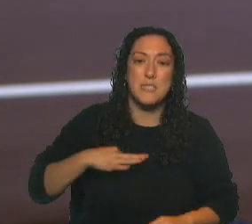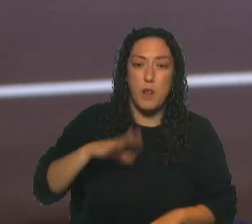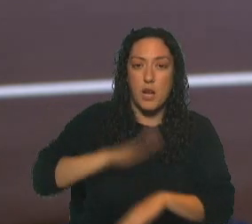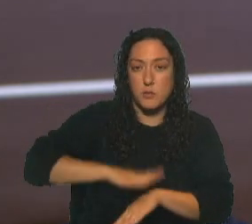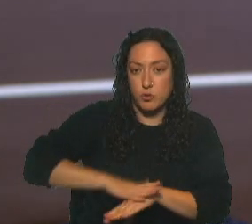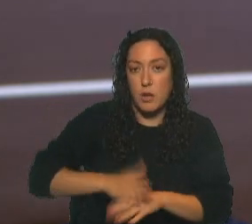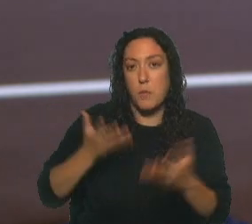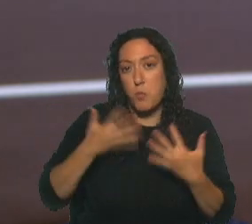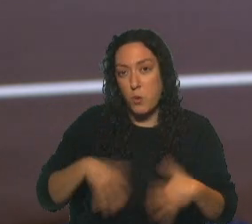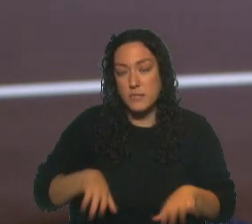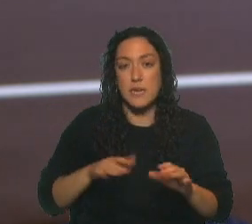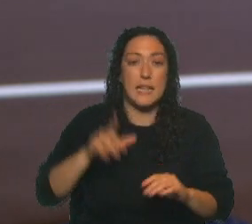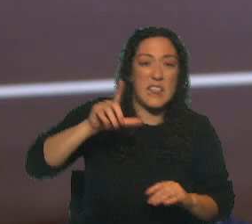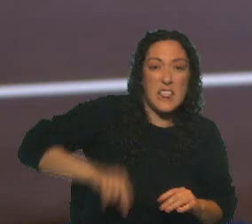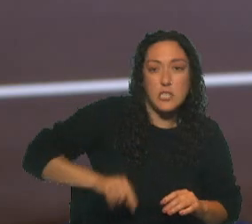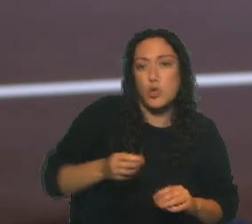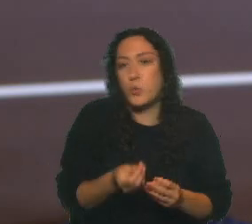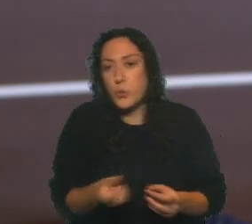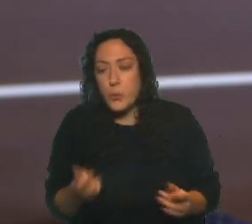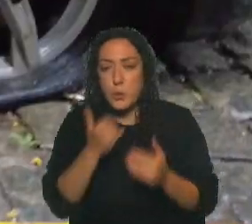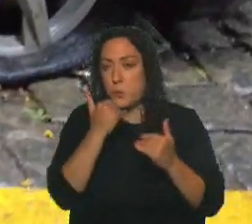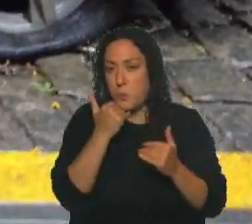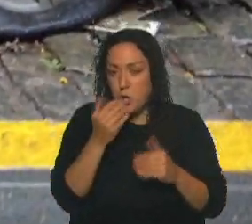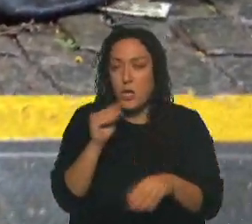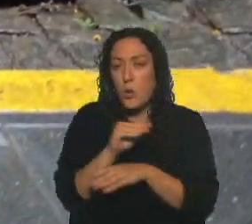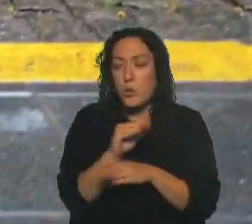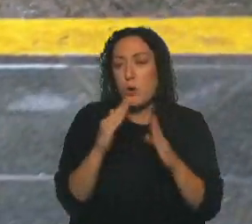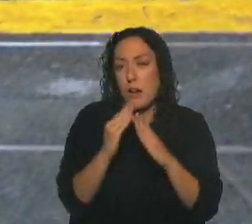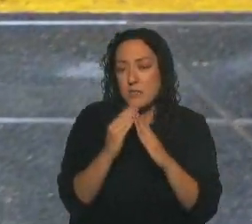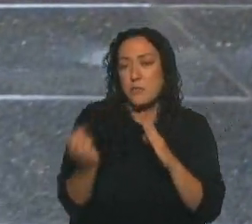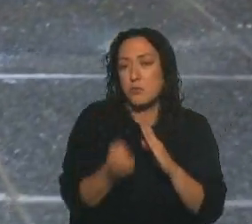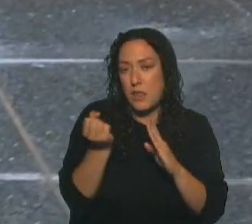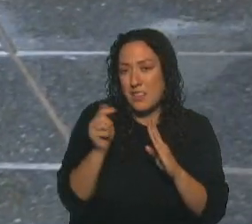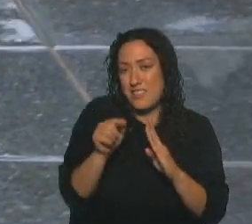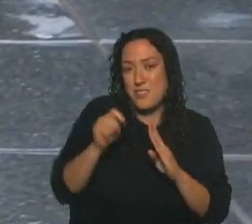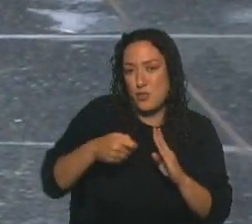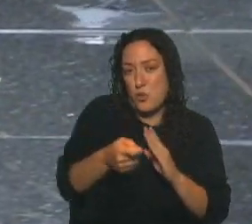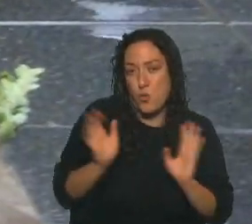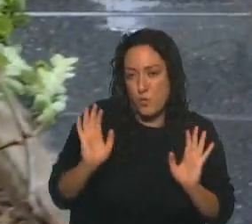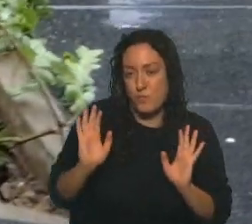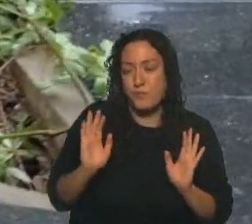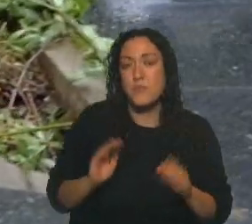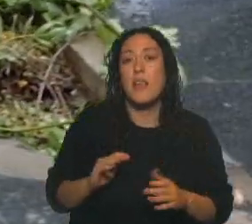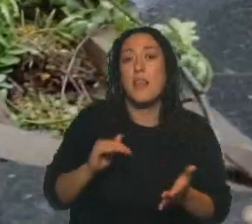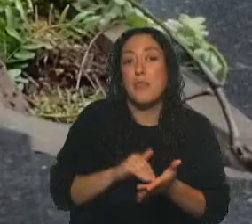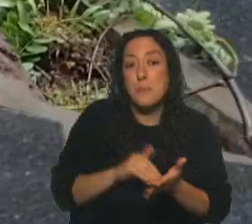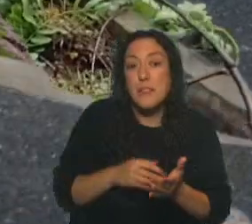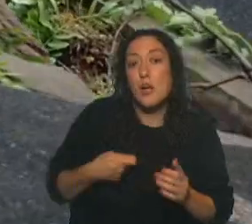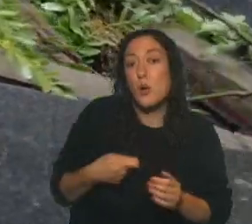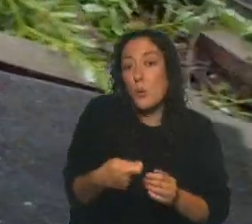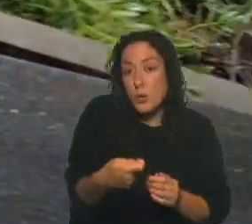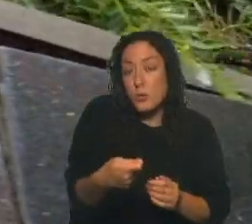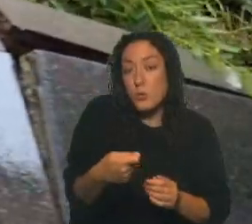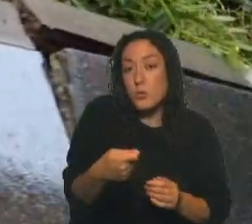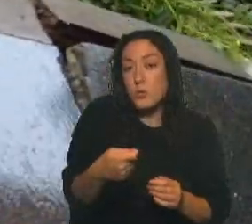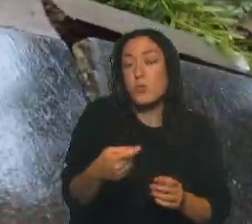importa la intensidad, sino qué cobertura tengas en el hogar. Y de nuevo, es justamente ante la complejidad de las coberturas, es un motivo para